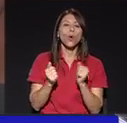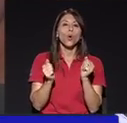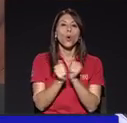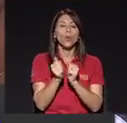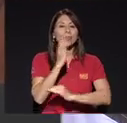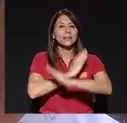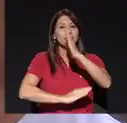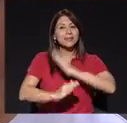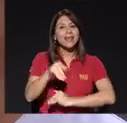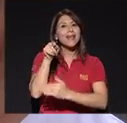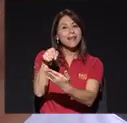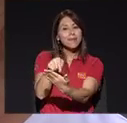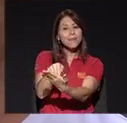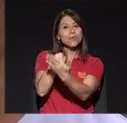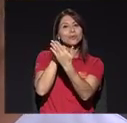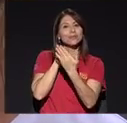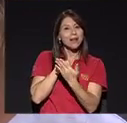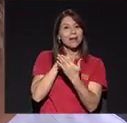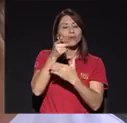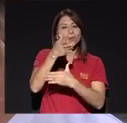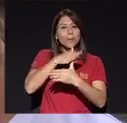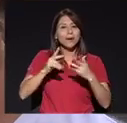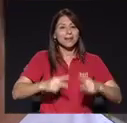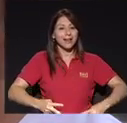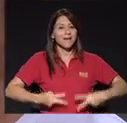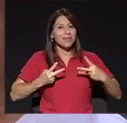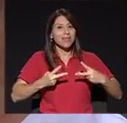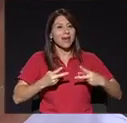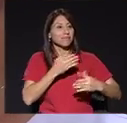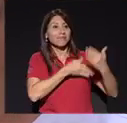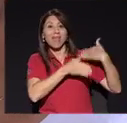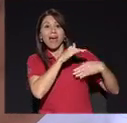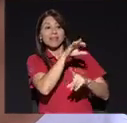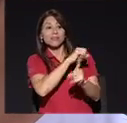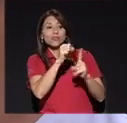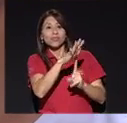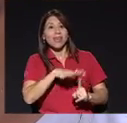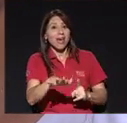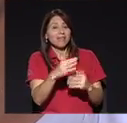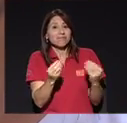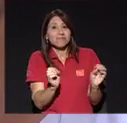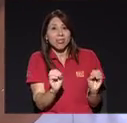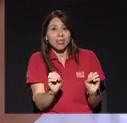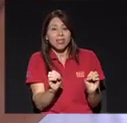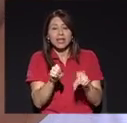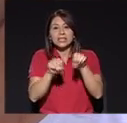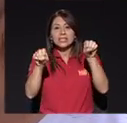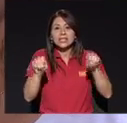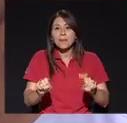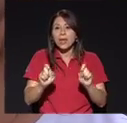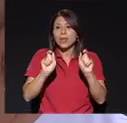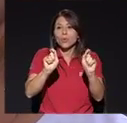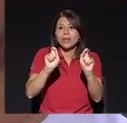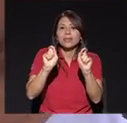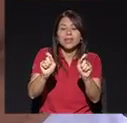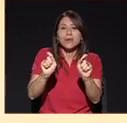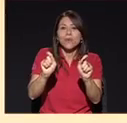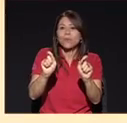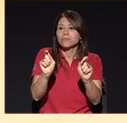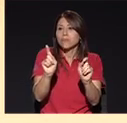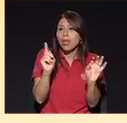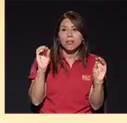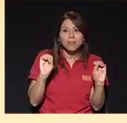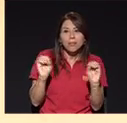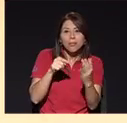vida que la sociedad me privó de ella, porque al sistema educativo, al no mostrarme, al no tener